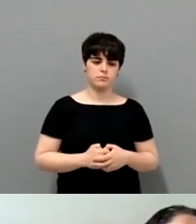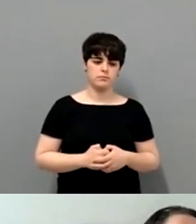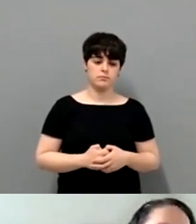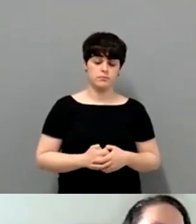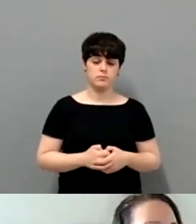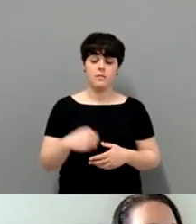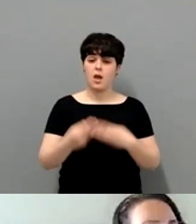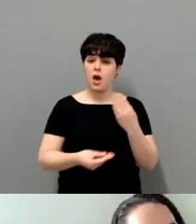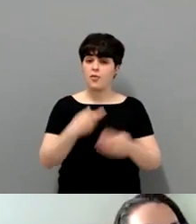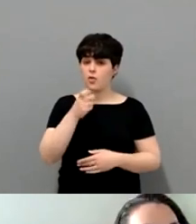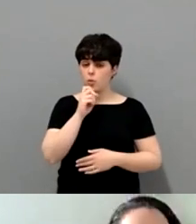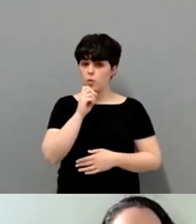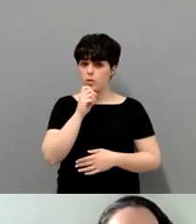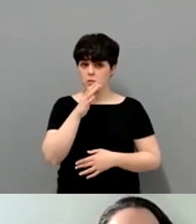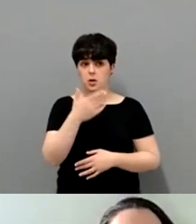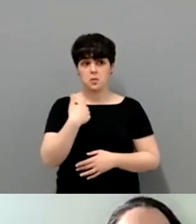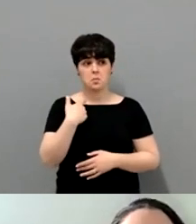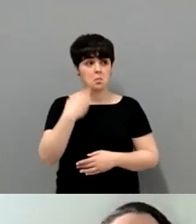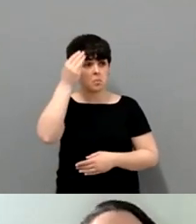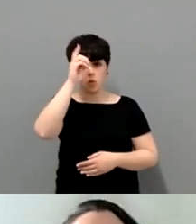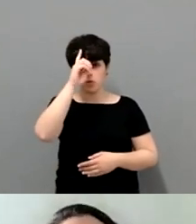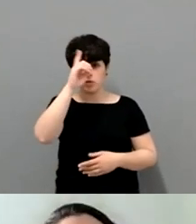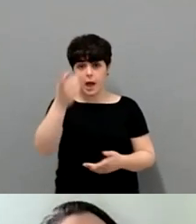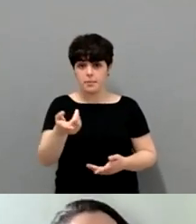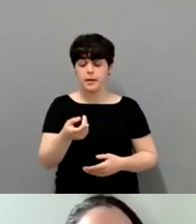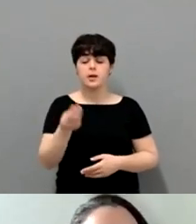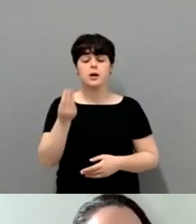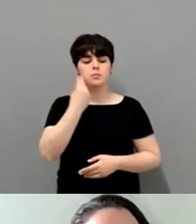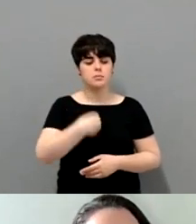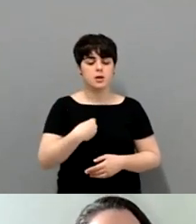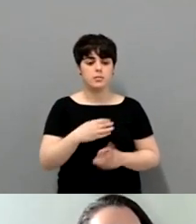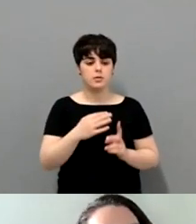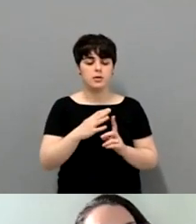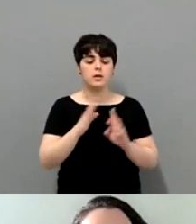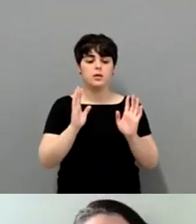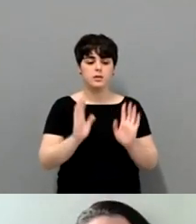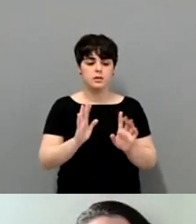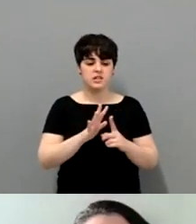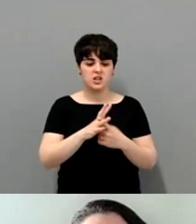Y lo hacen también por desconocimiento, pero en su caso y por su profesión,